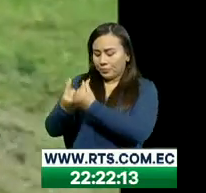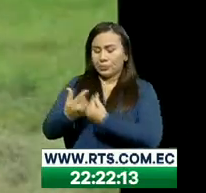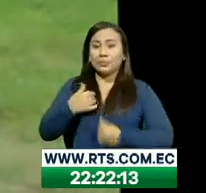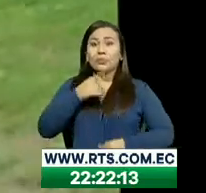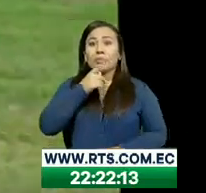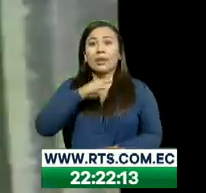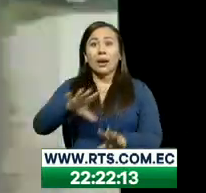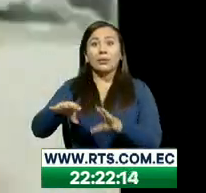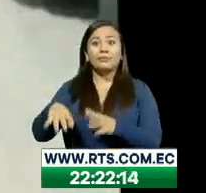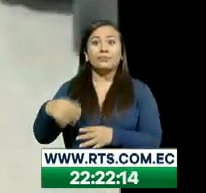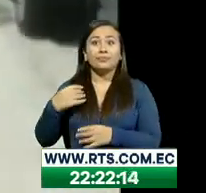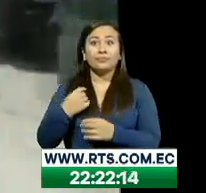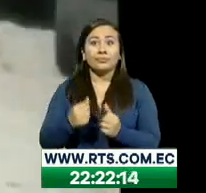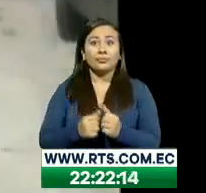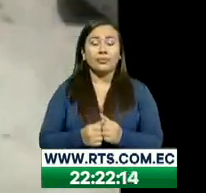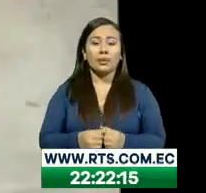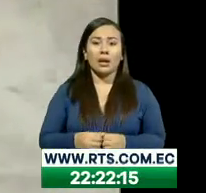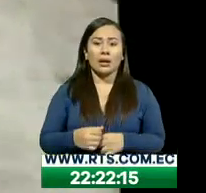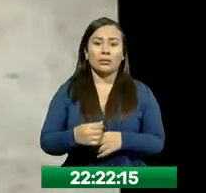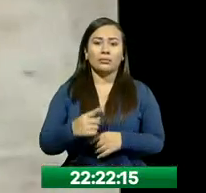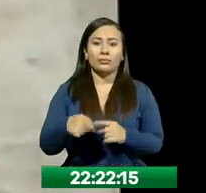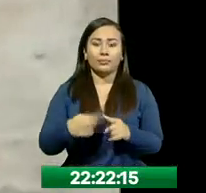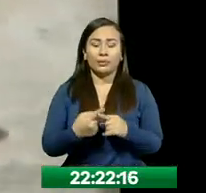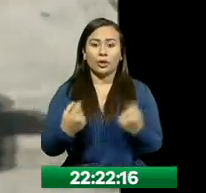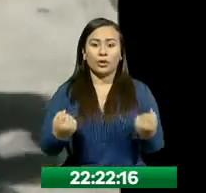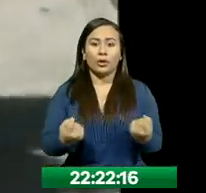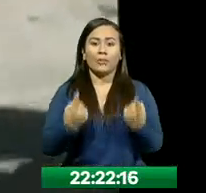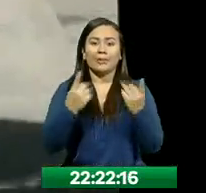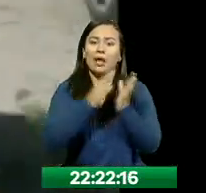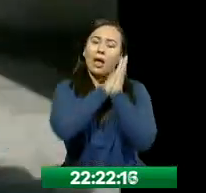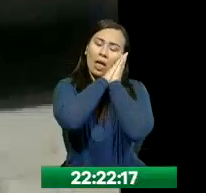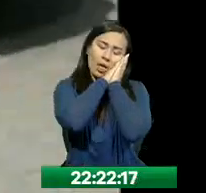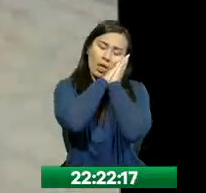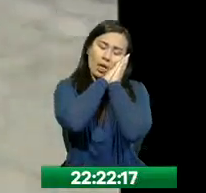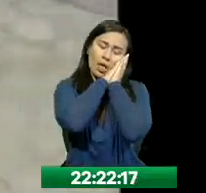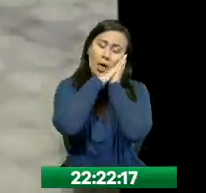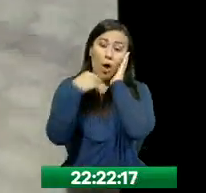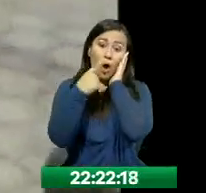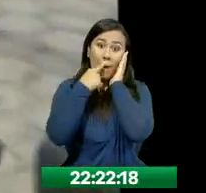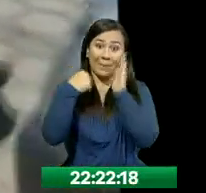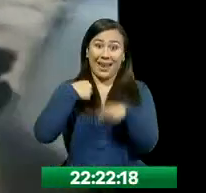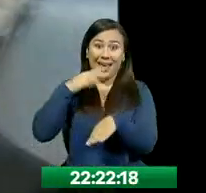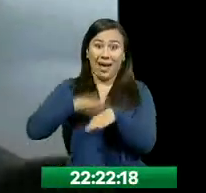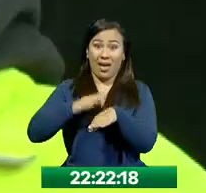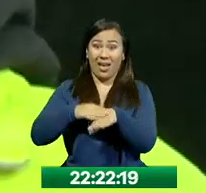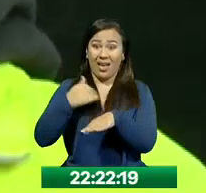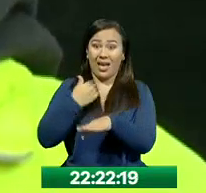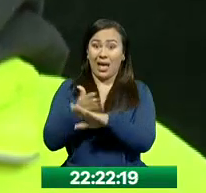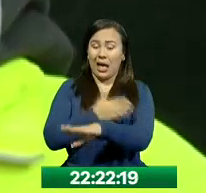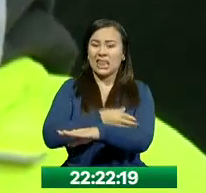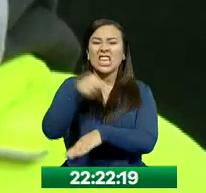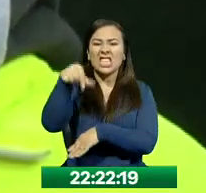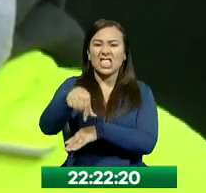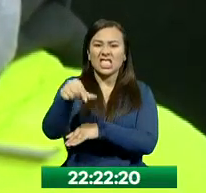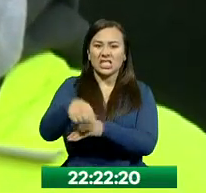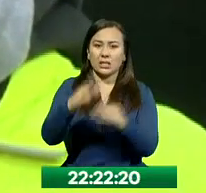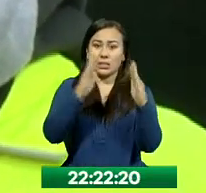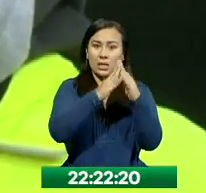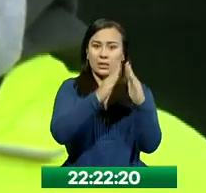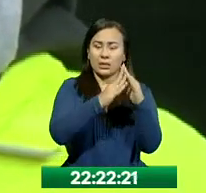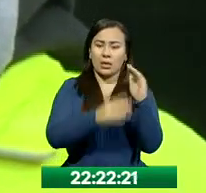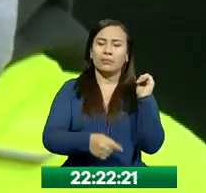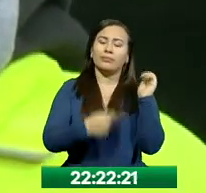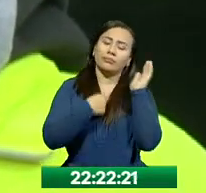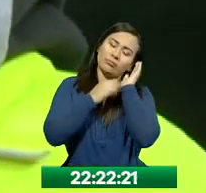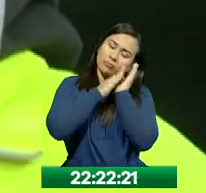a su conviviente. El sujeto fue sorprendido descansando en una casa ubicada en la parroquia del Quinche, en donde se encontraron prendas de